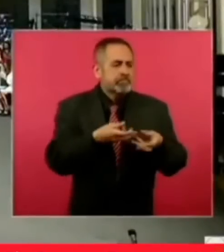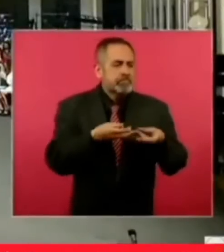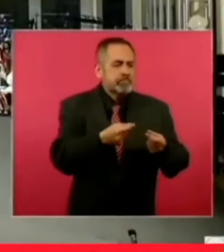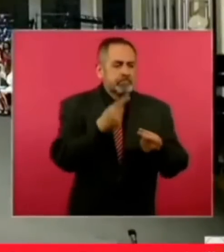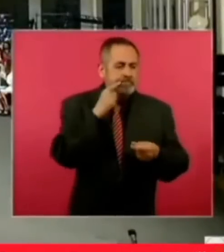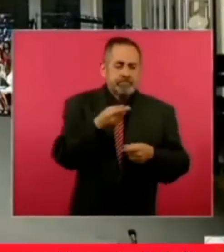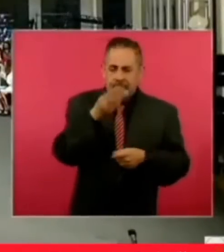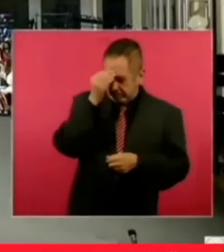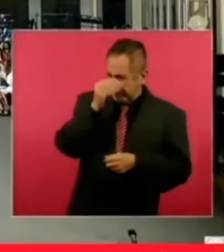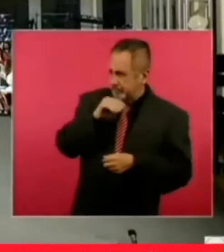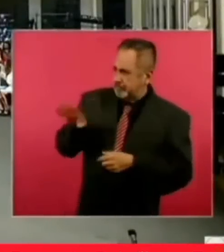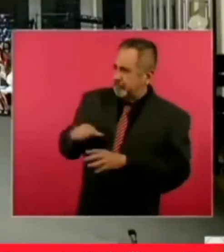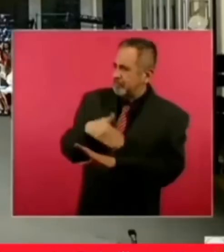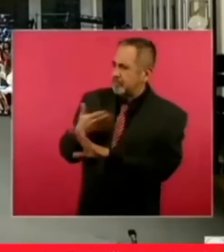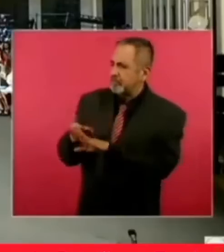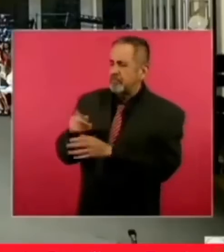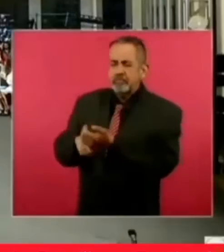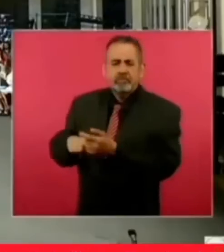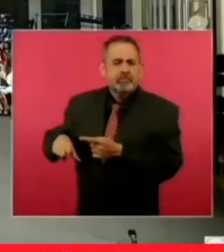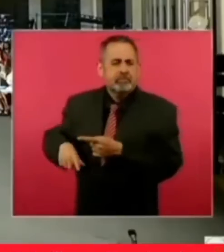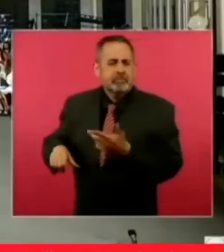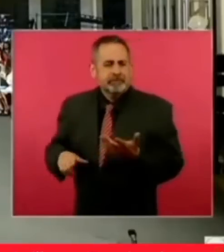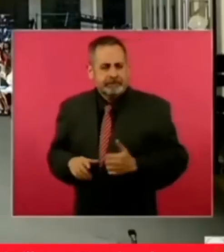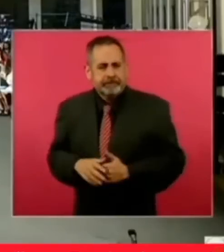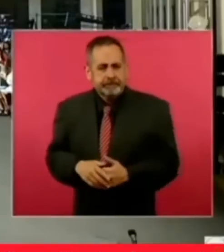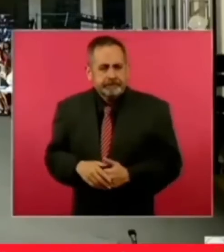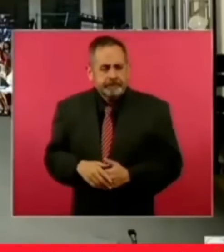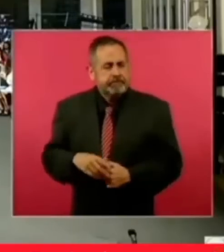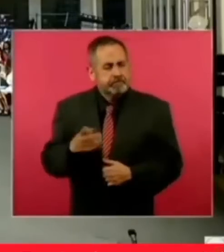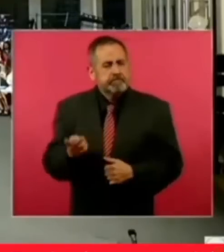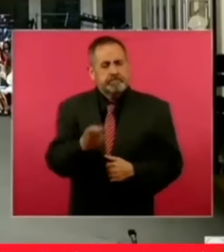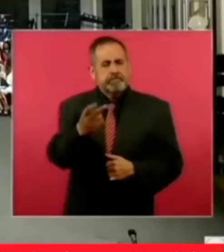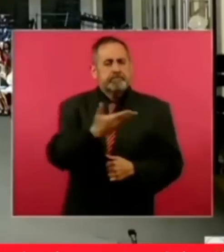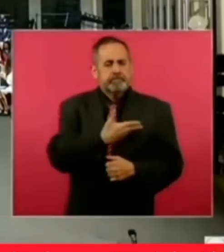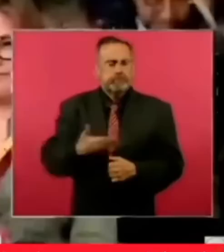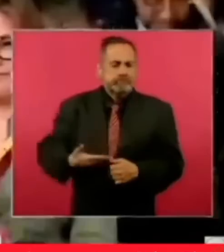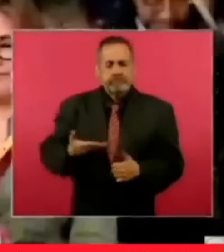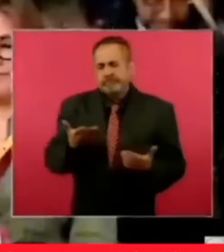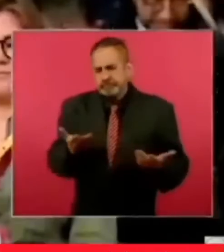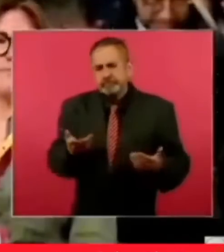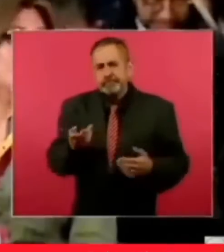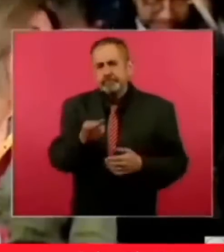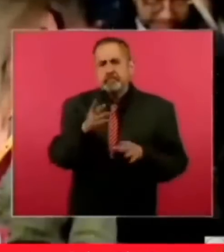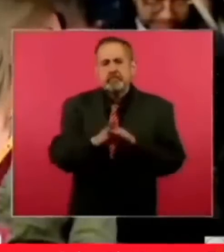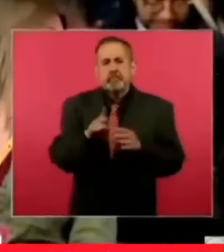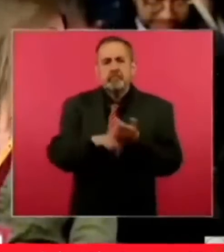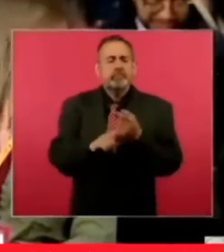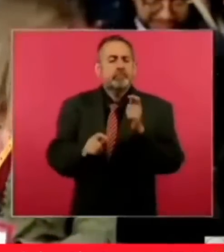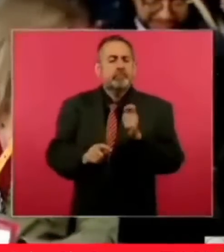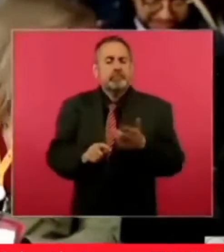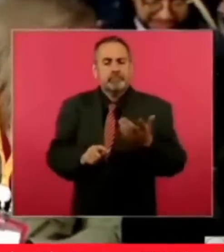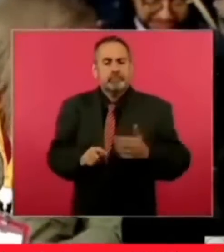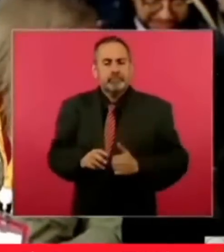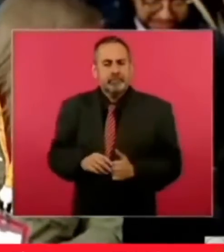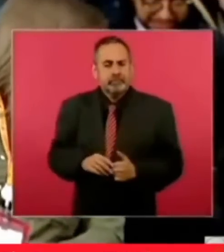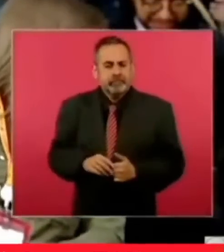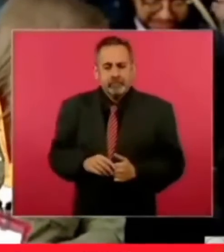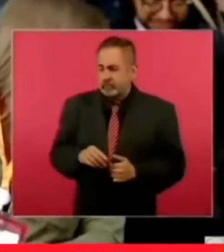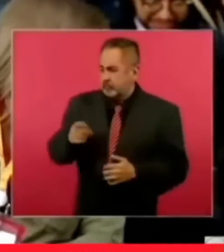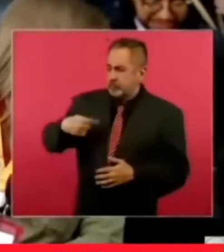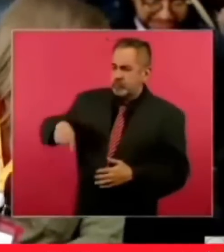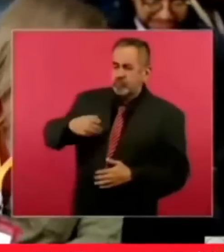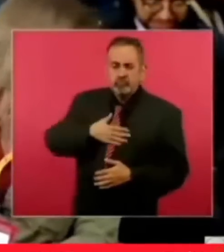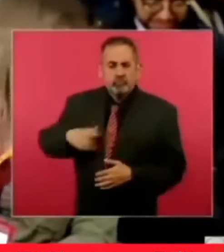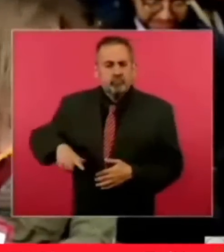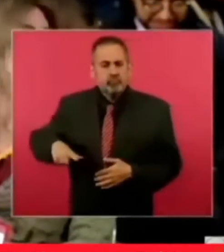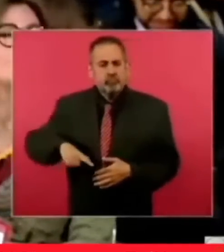para desprestigiar a su administración. Entonces, preguntarle, presidente, en este caso, pues cómo va a reaccionar